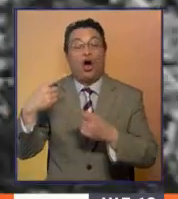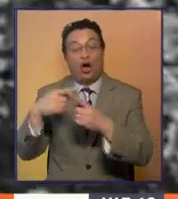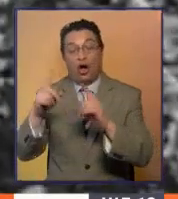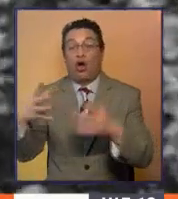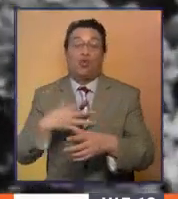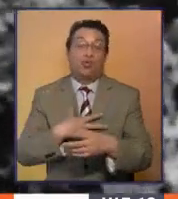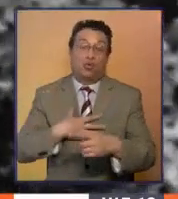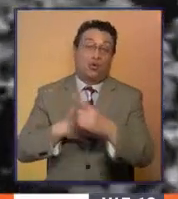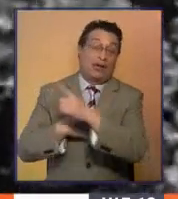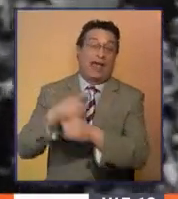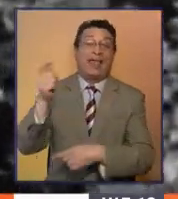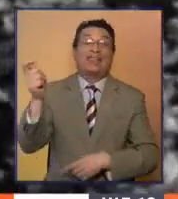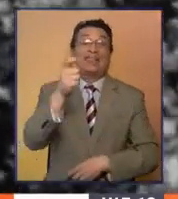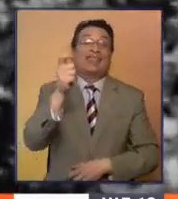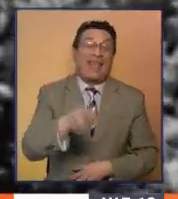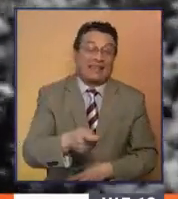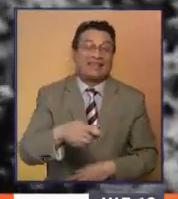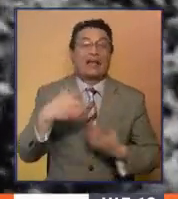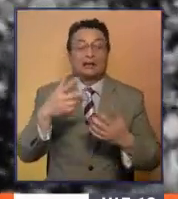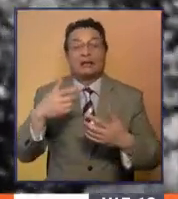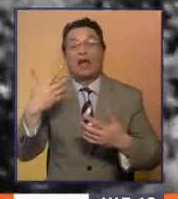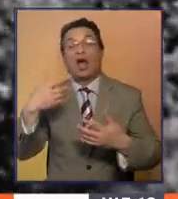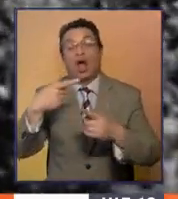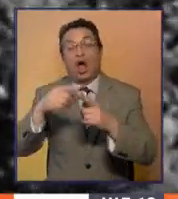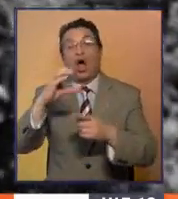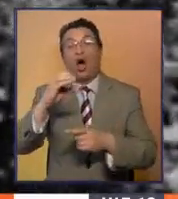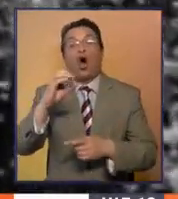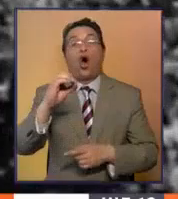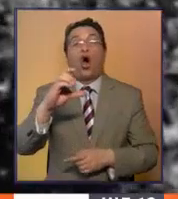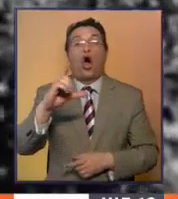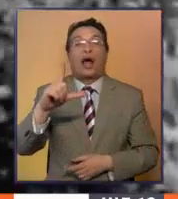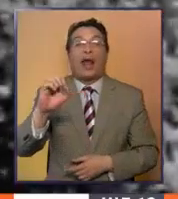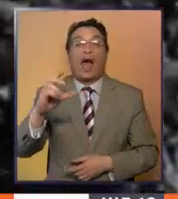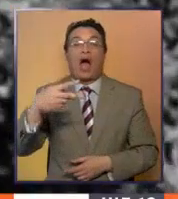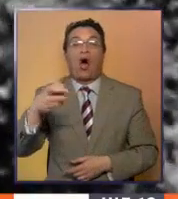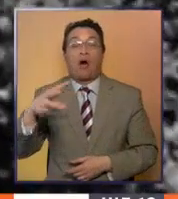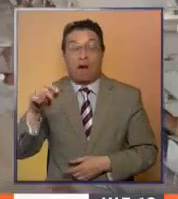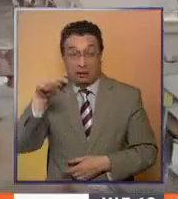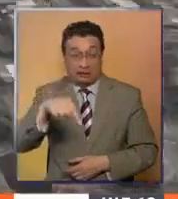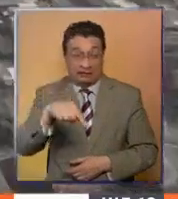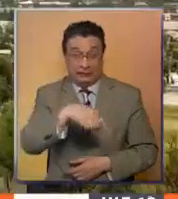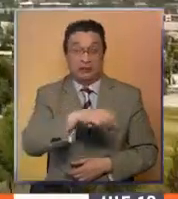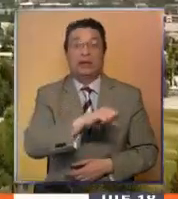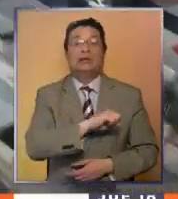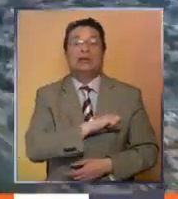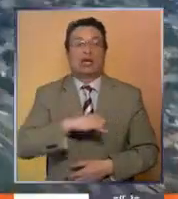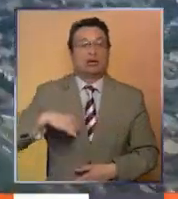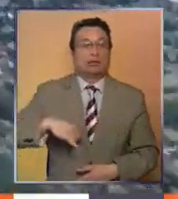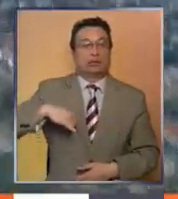en texas michigan y oklahoma ellos lo hicieron al sector oriente de la capital